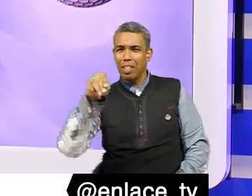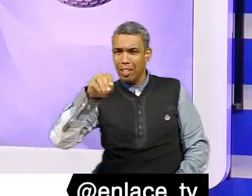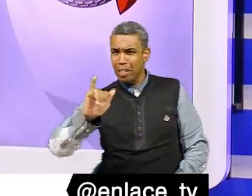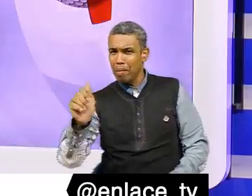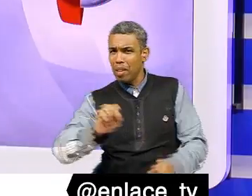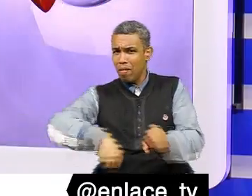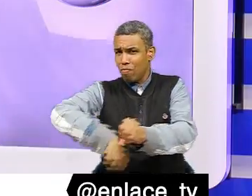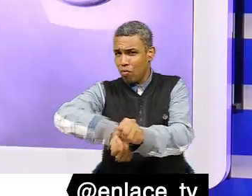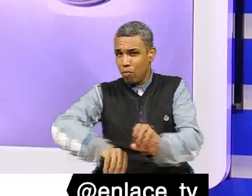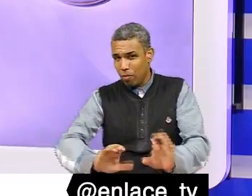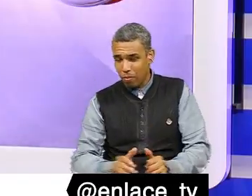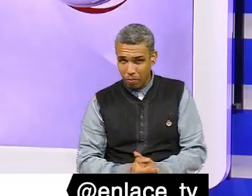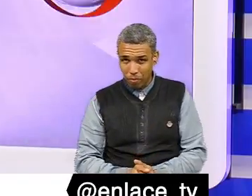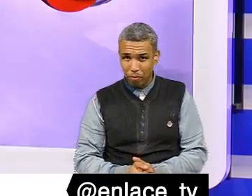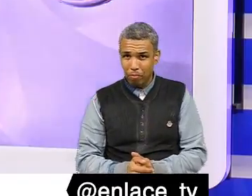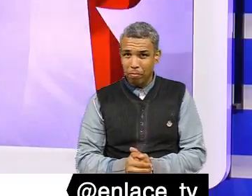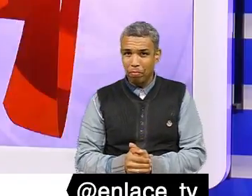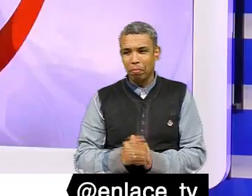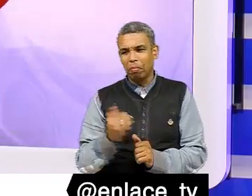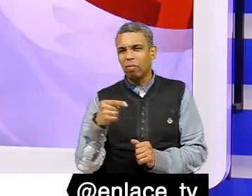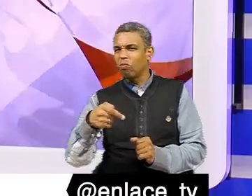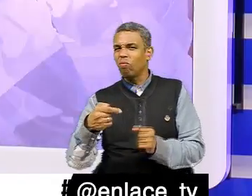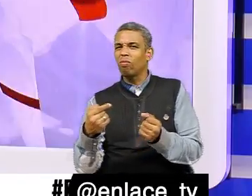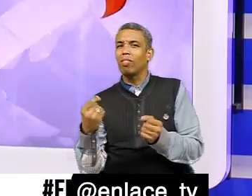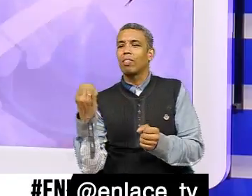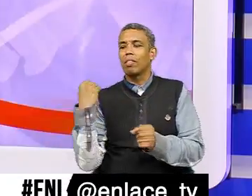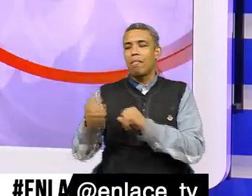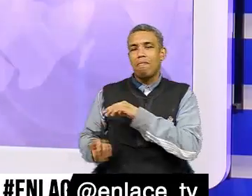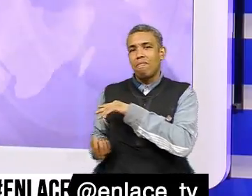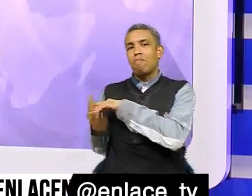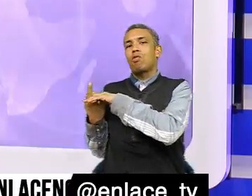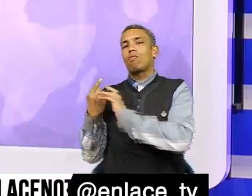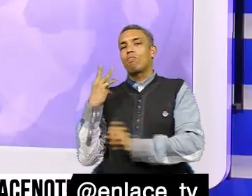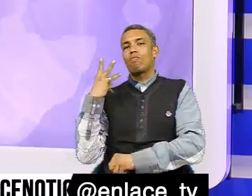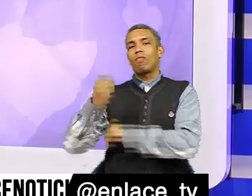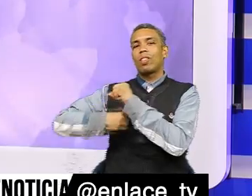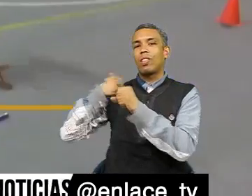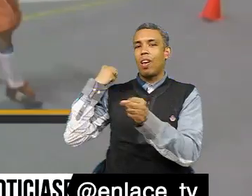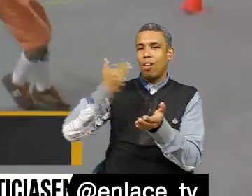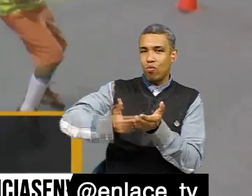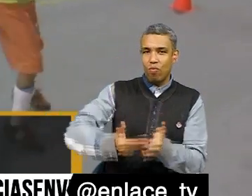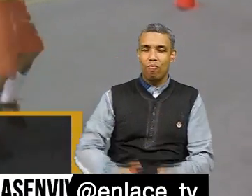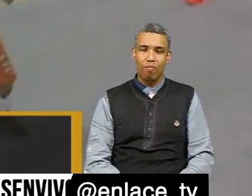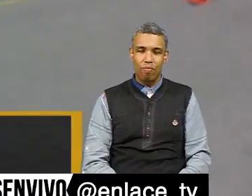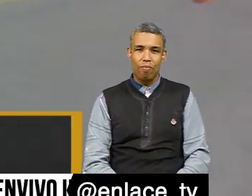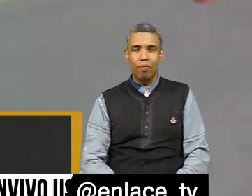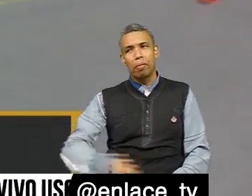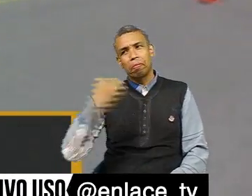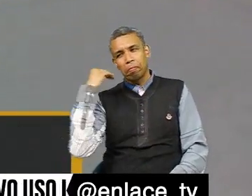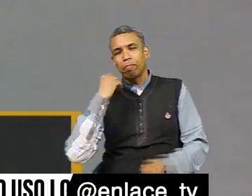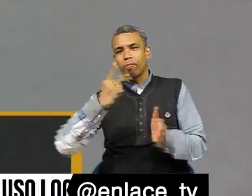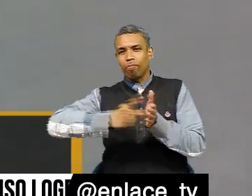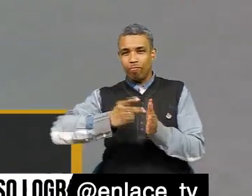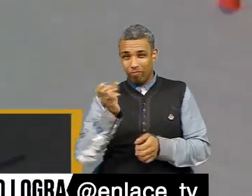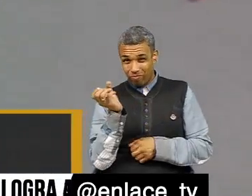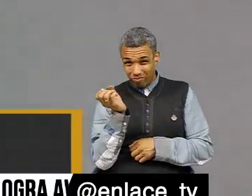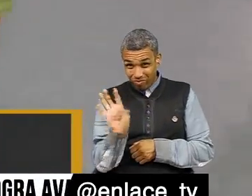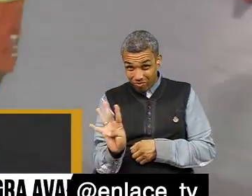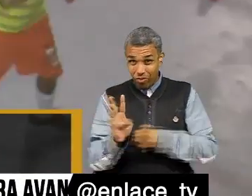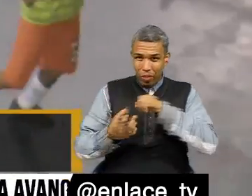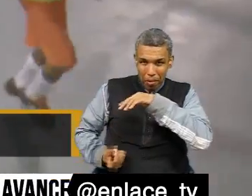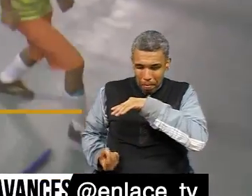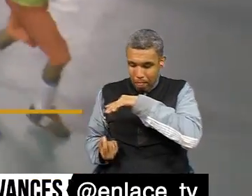esta disciplina deportiva, ya cumple 3 años de su fundación. Desde 2014, la Escuela de Fútbol Academia Yuma